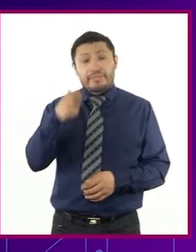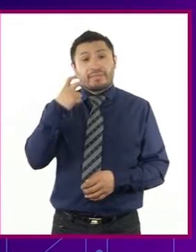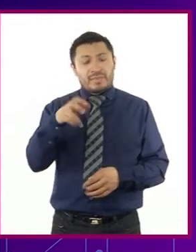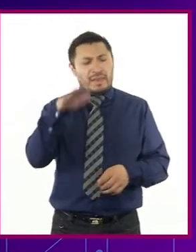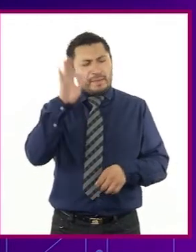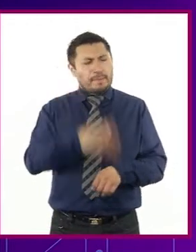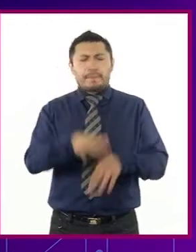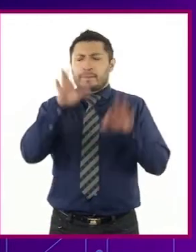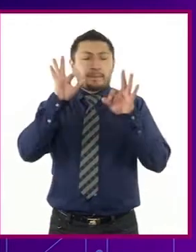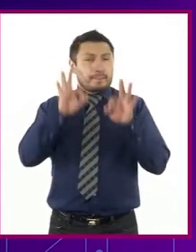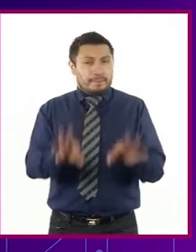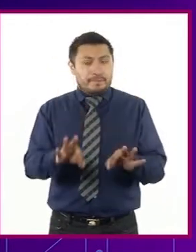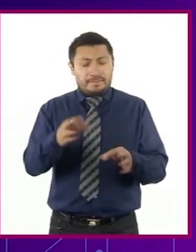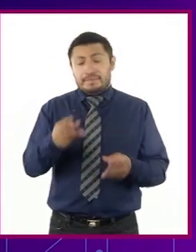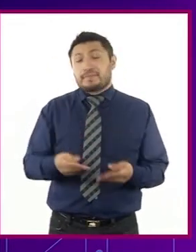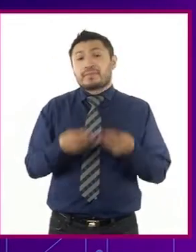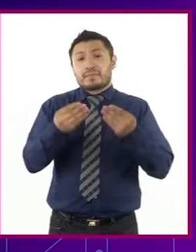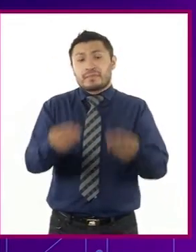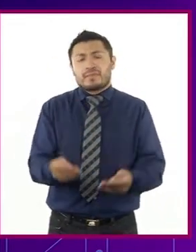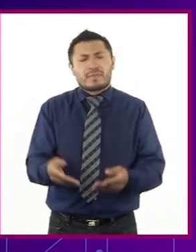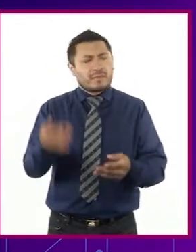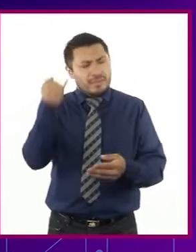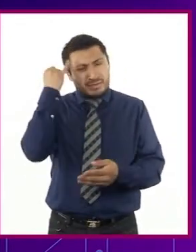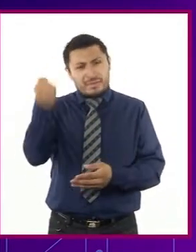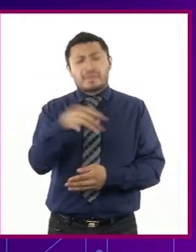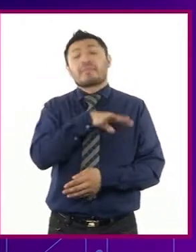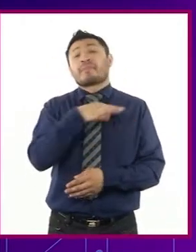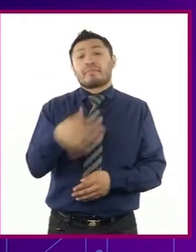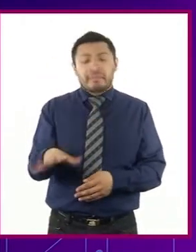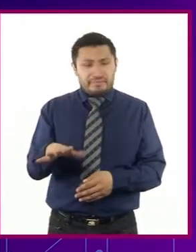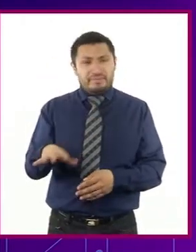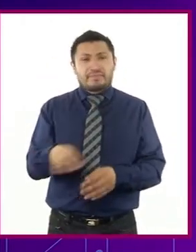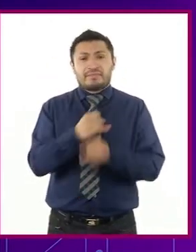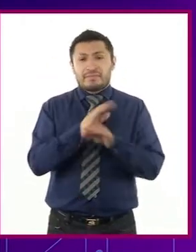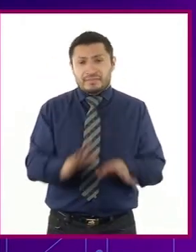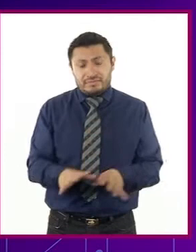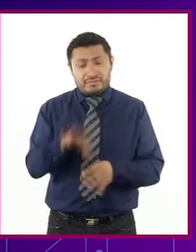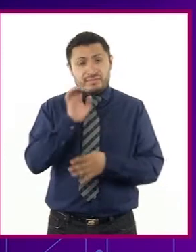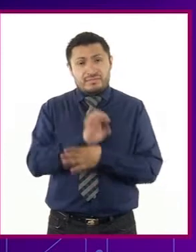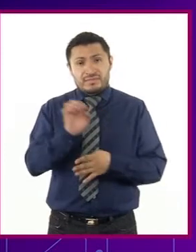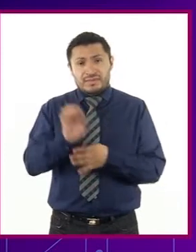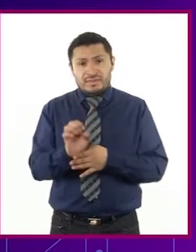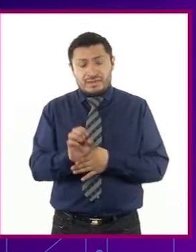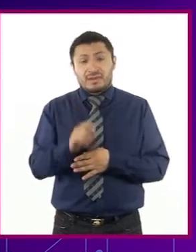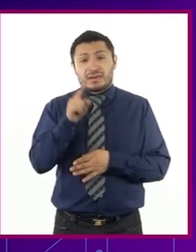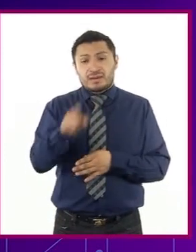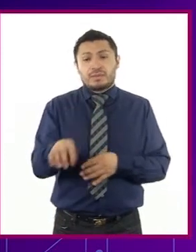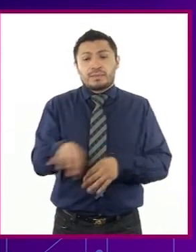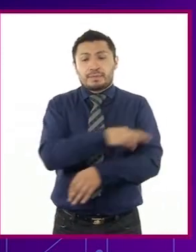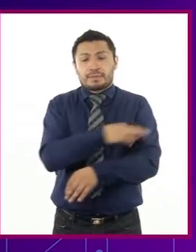más práctico que otorga un panorama general de los datos. Entonces,